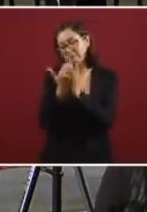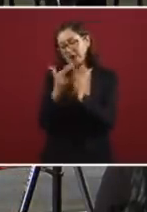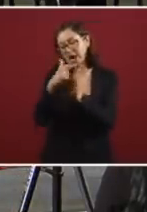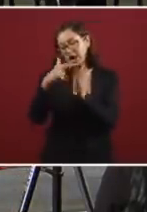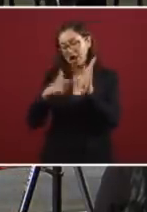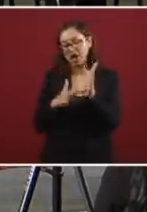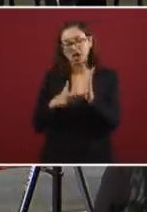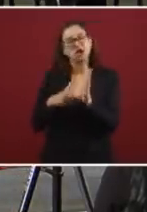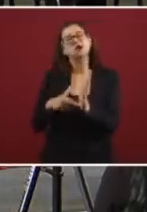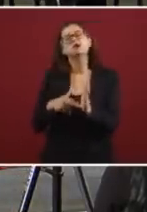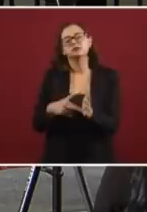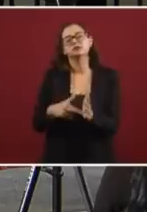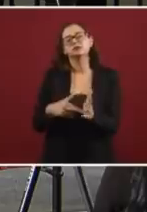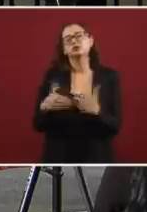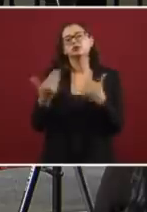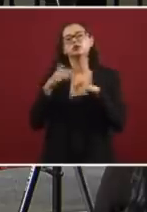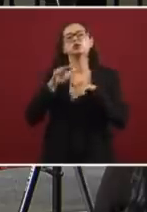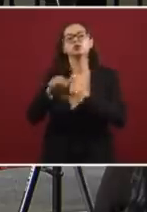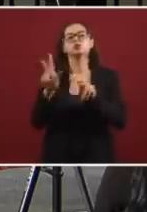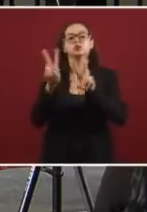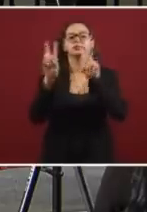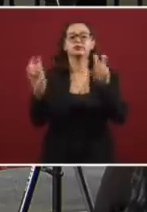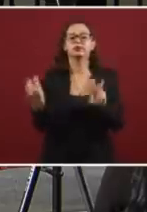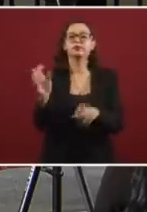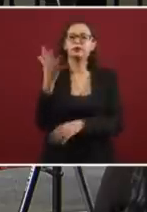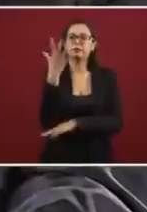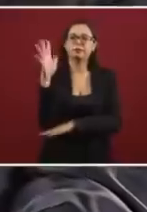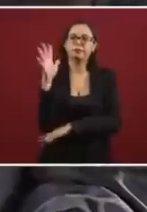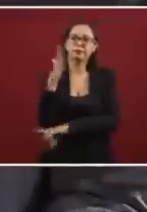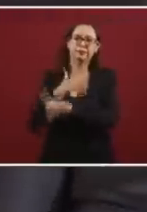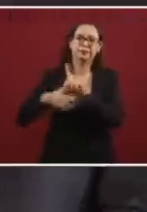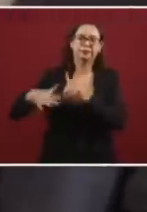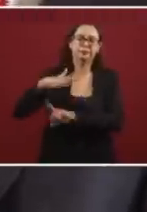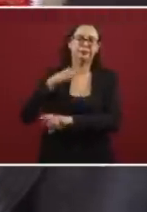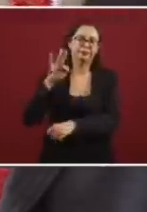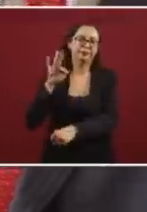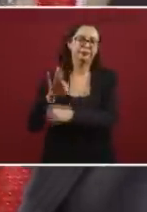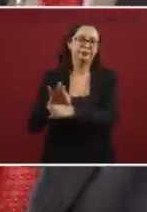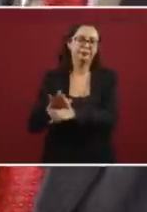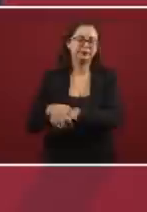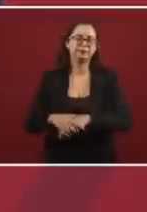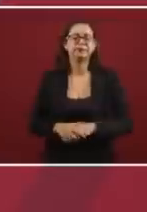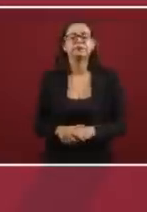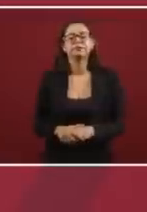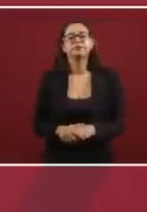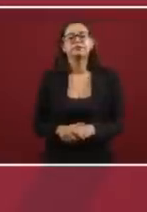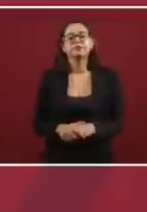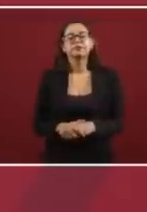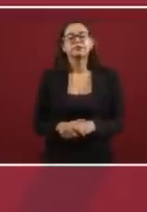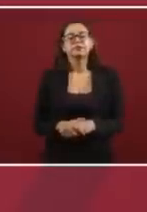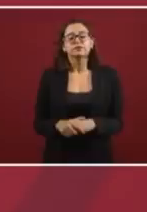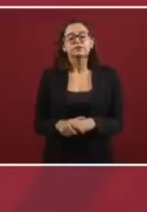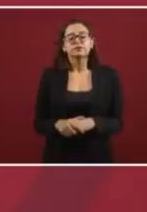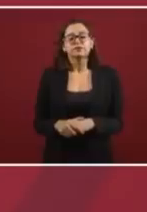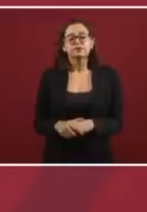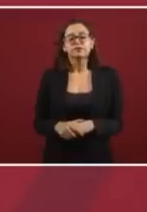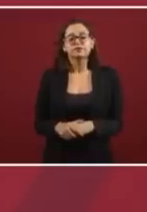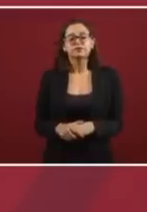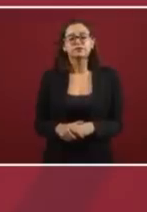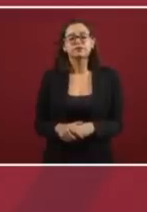exigen en materia ambiental y lo otro que es también